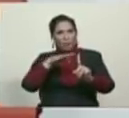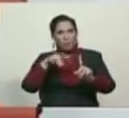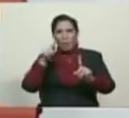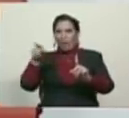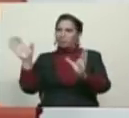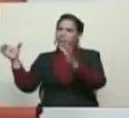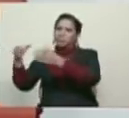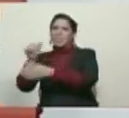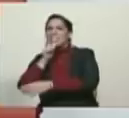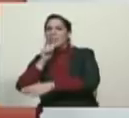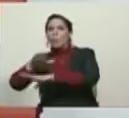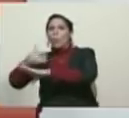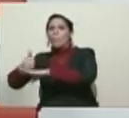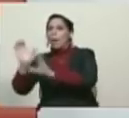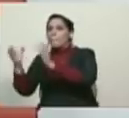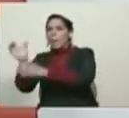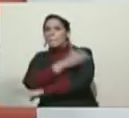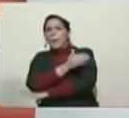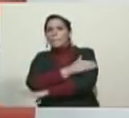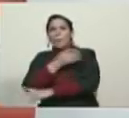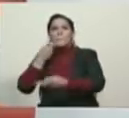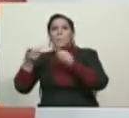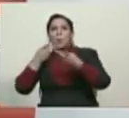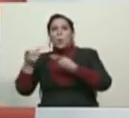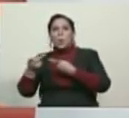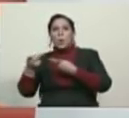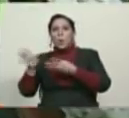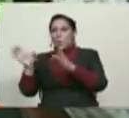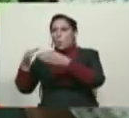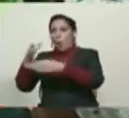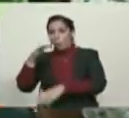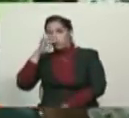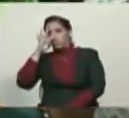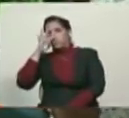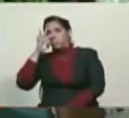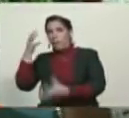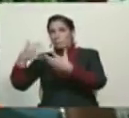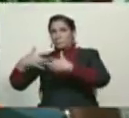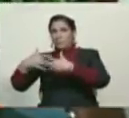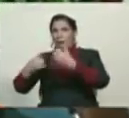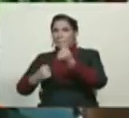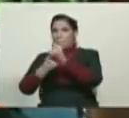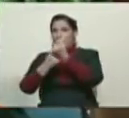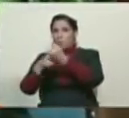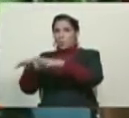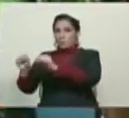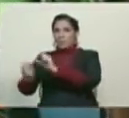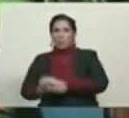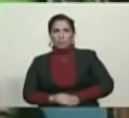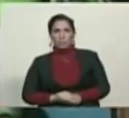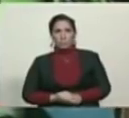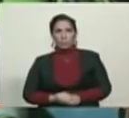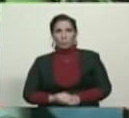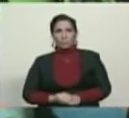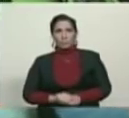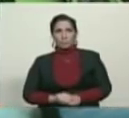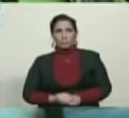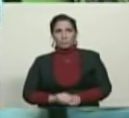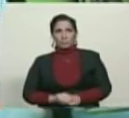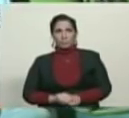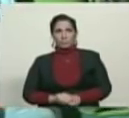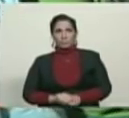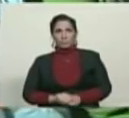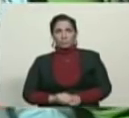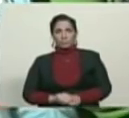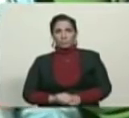de los partidos y traicionado por las cúpulas empresariales con el apoyo al imperialismo. Tanto que los llevaron